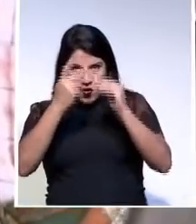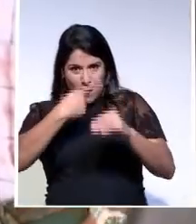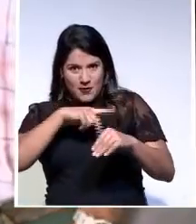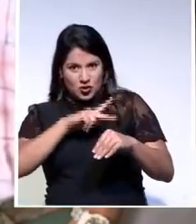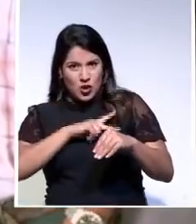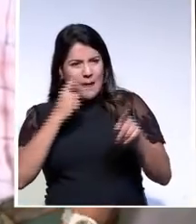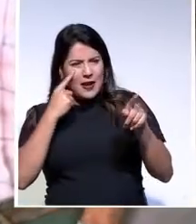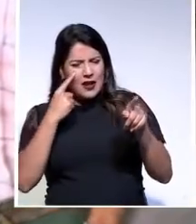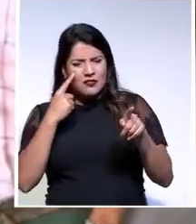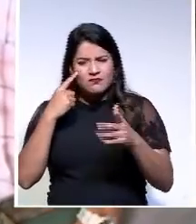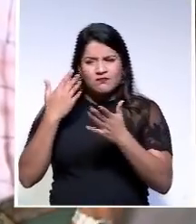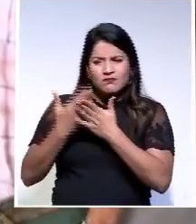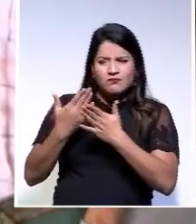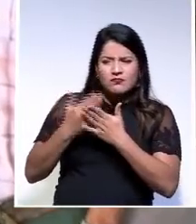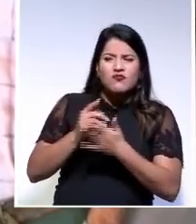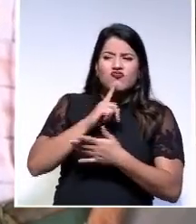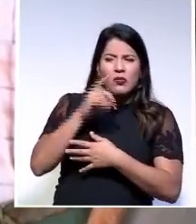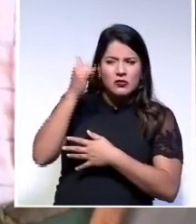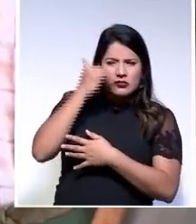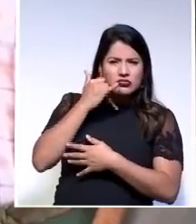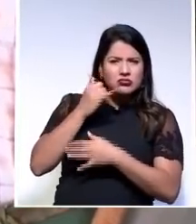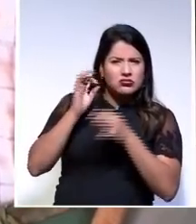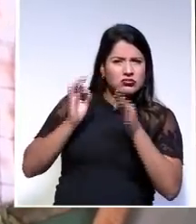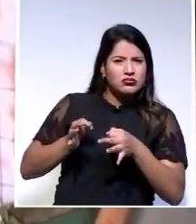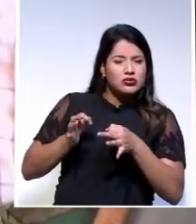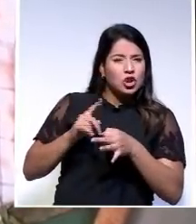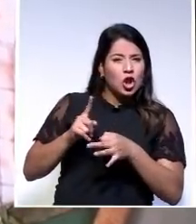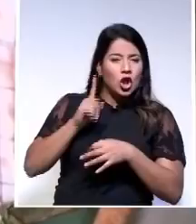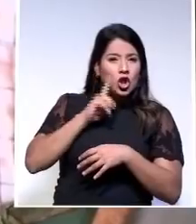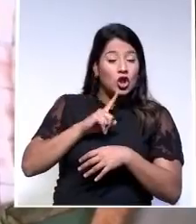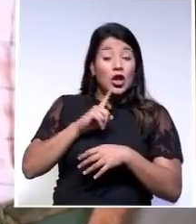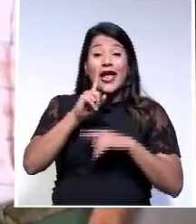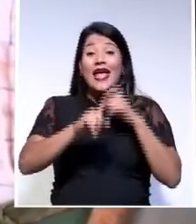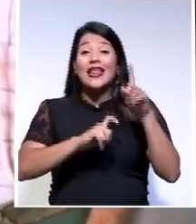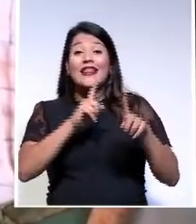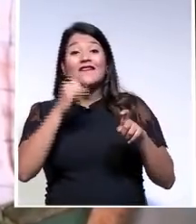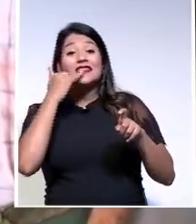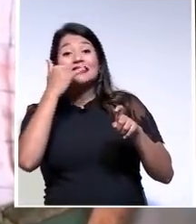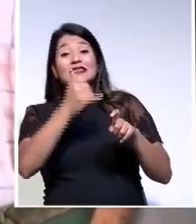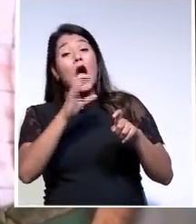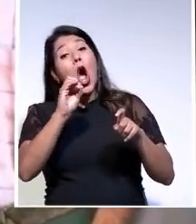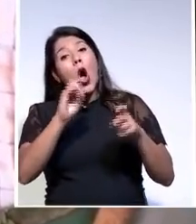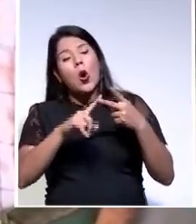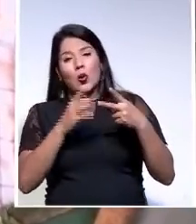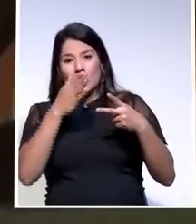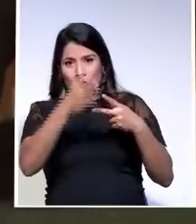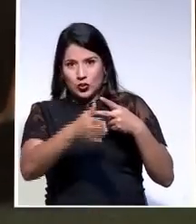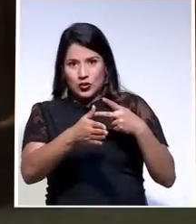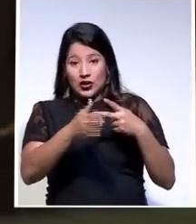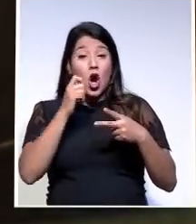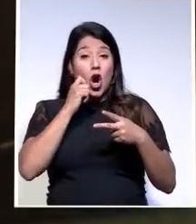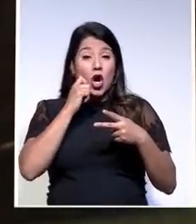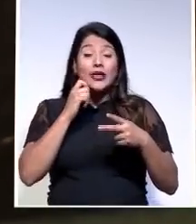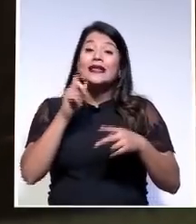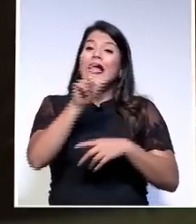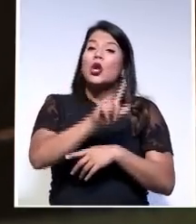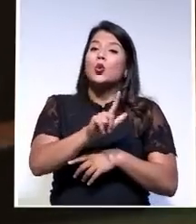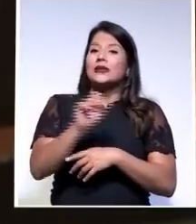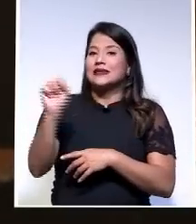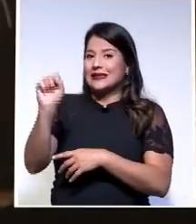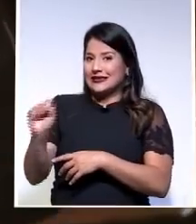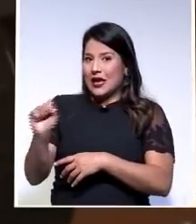pueda corroborar la veracidad de quien llama. Las entrevistas se realizarán telefónicas o presenciales en un horario de lunes a